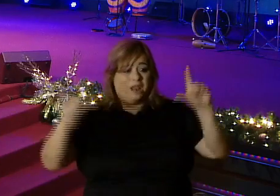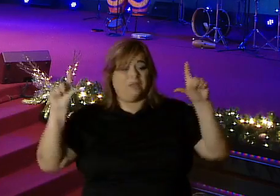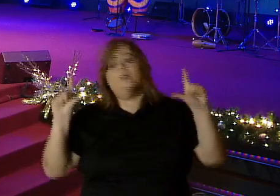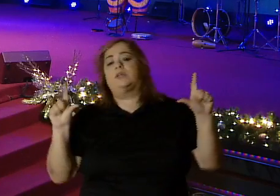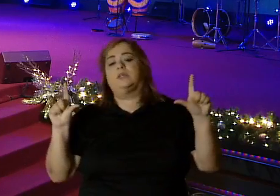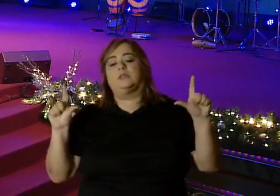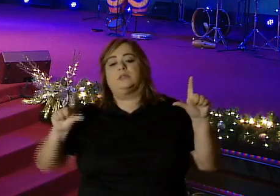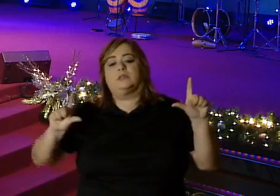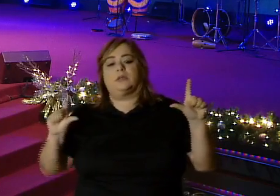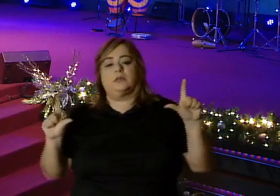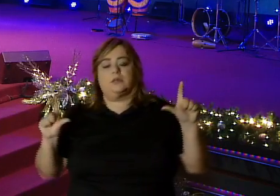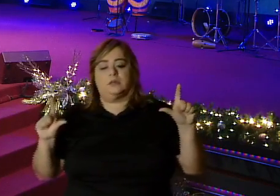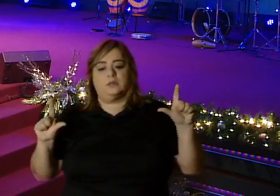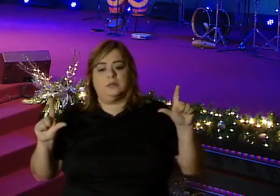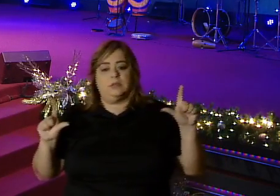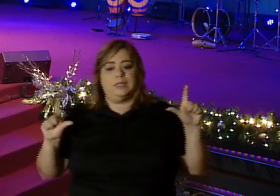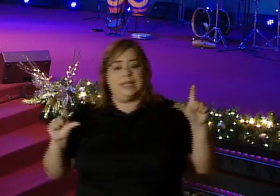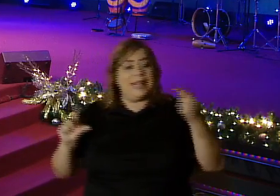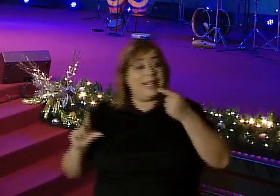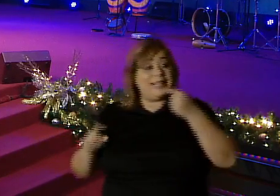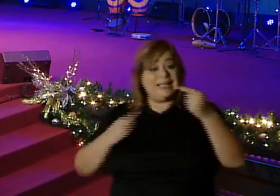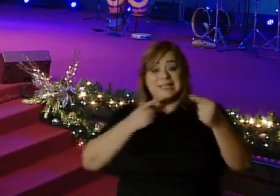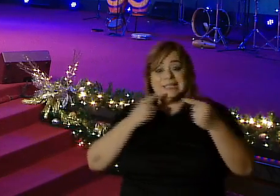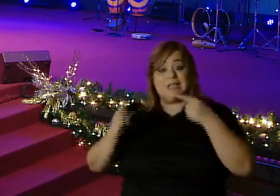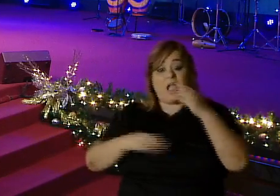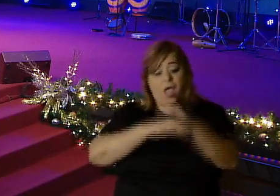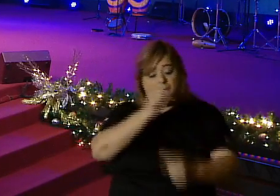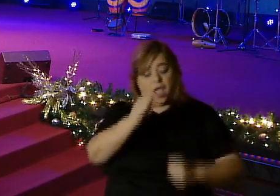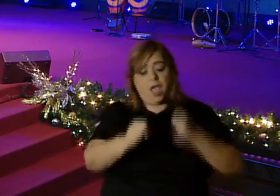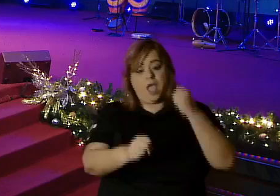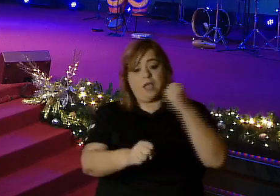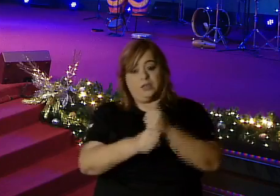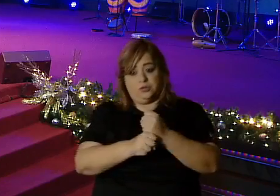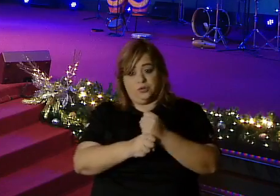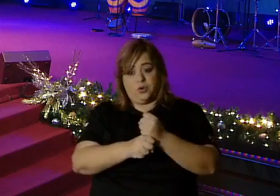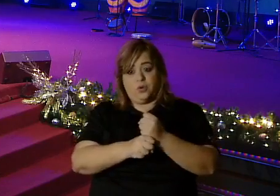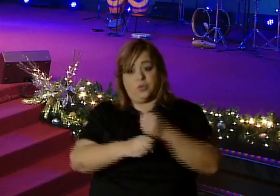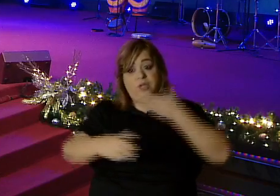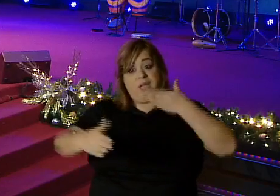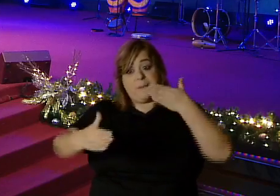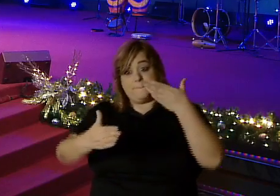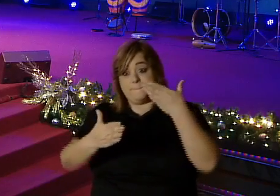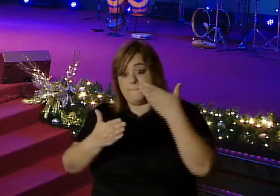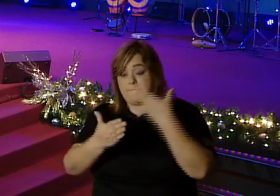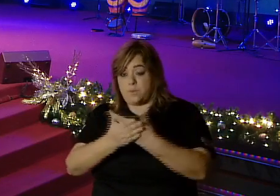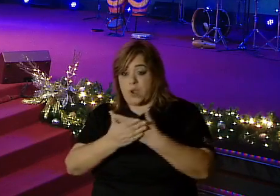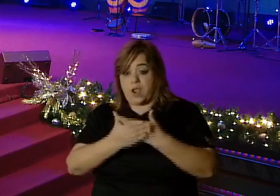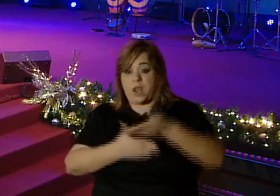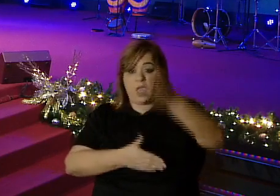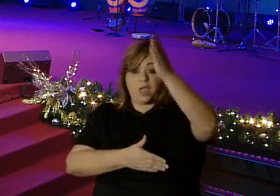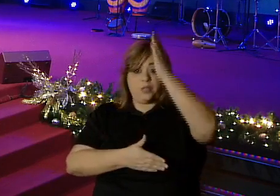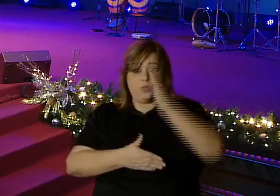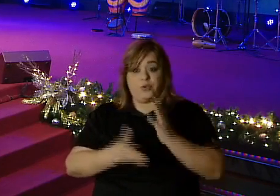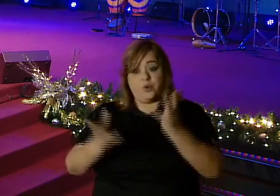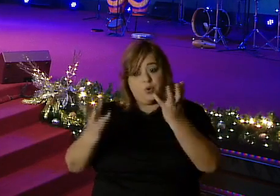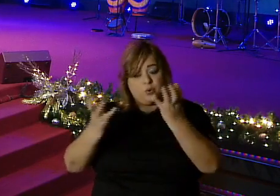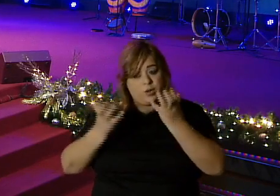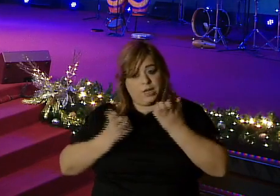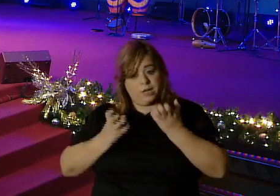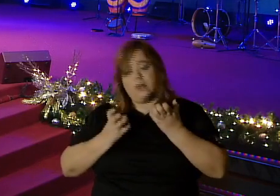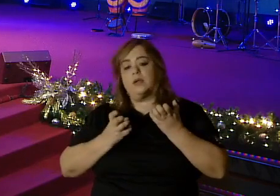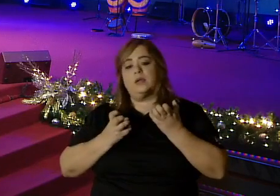cárceles, sigue, a proclamar el año de la buena voluntad de Jehová y el día de venganza del Dios nuestro,